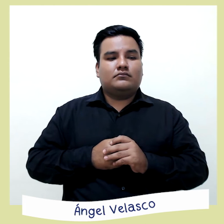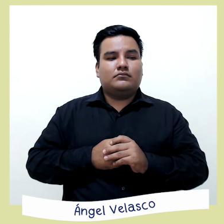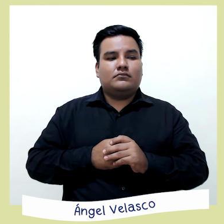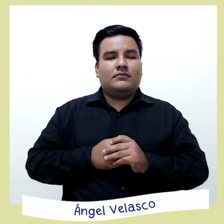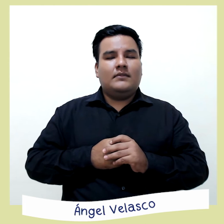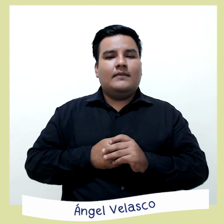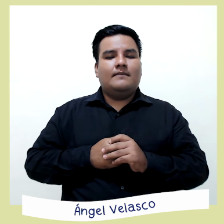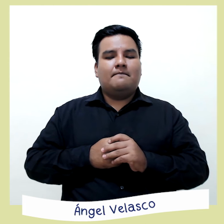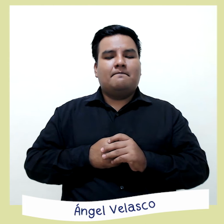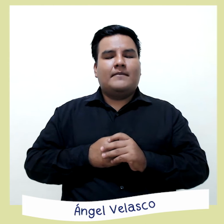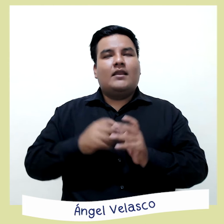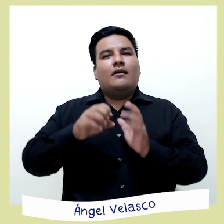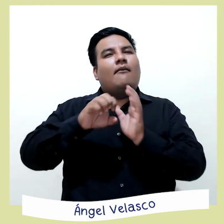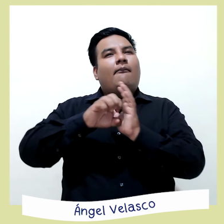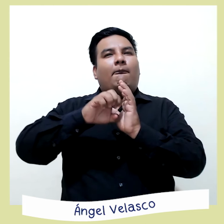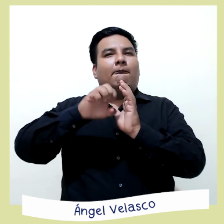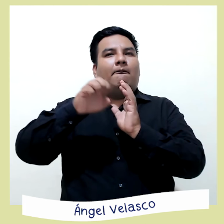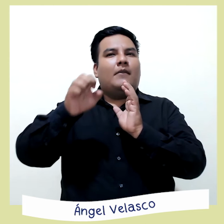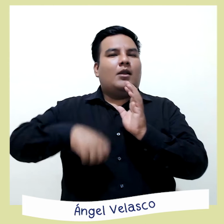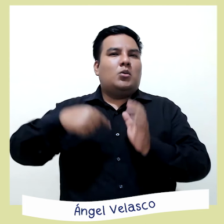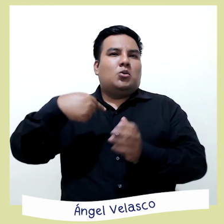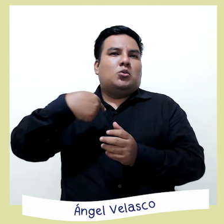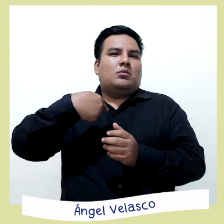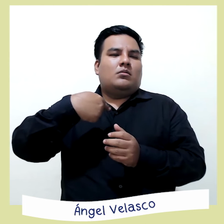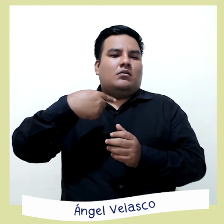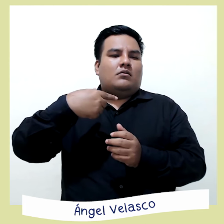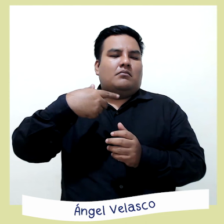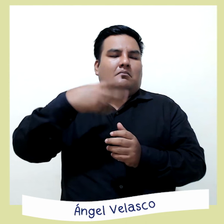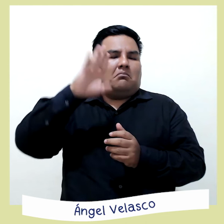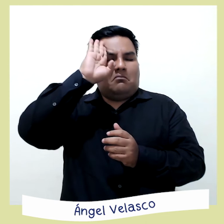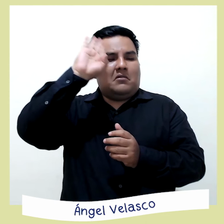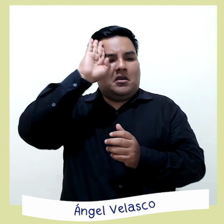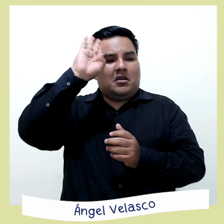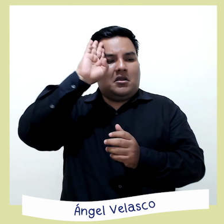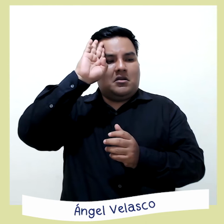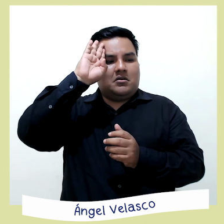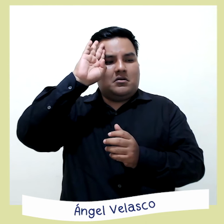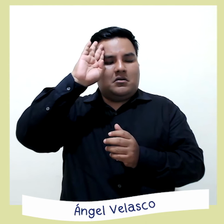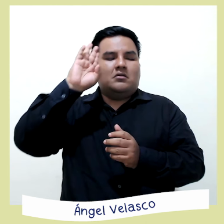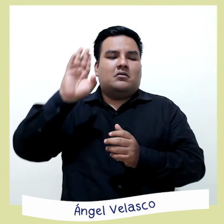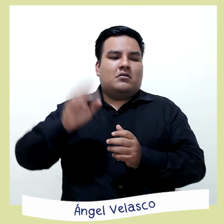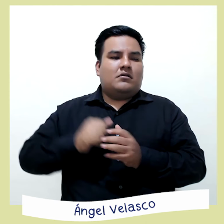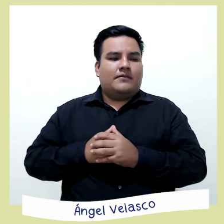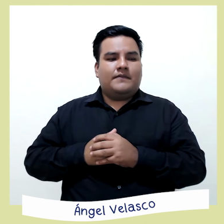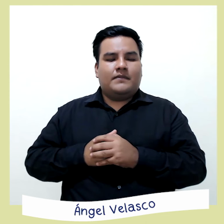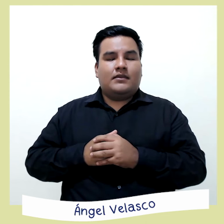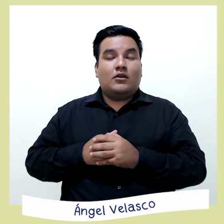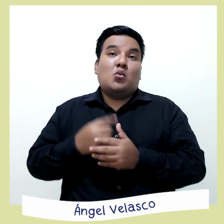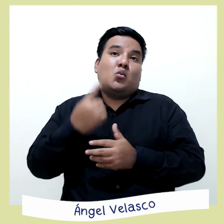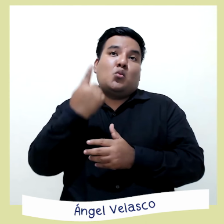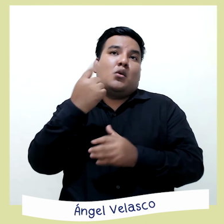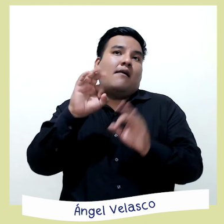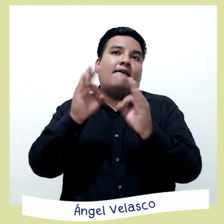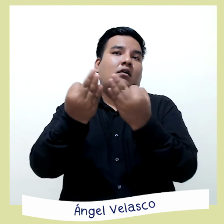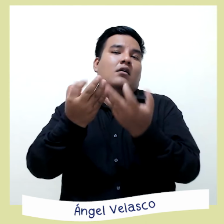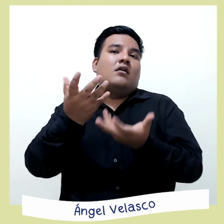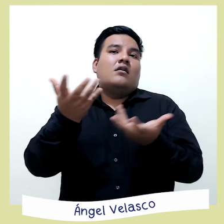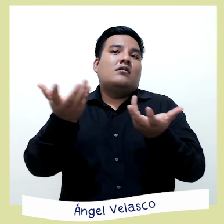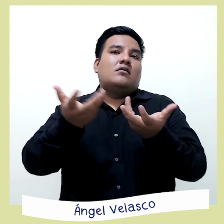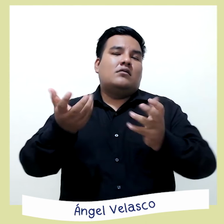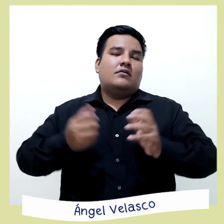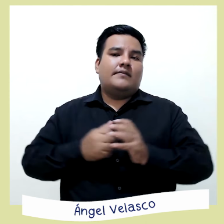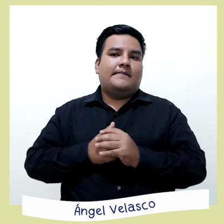una manera clara cómo ser. Yo veo que una de las maneras en que de alguna manera, una de las